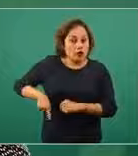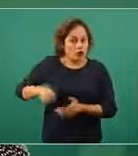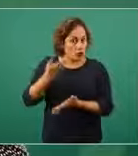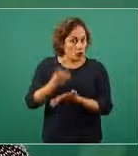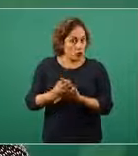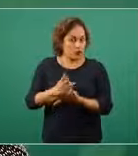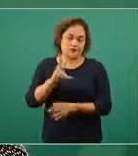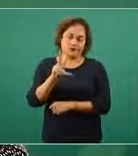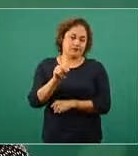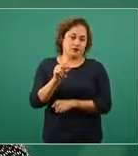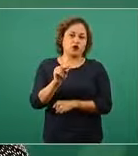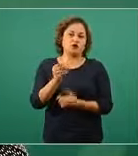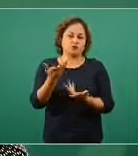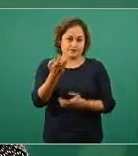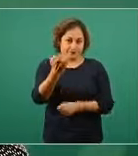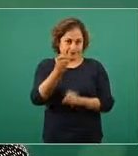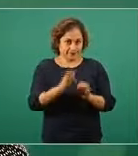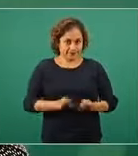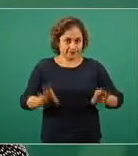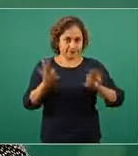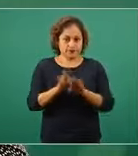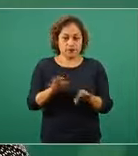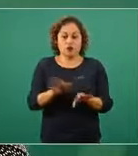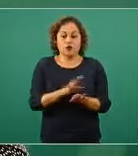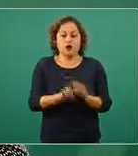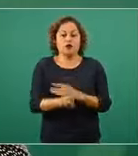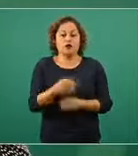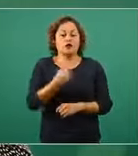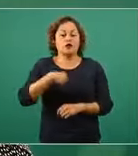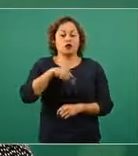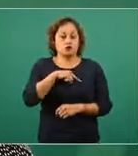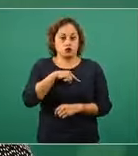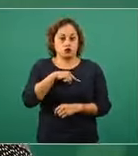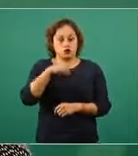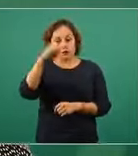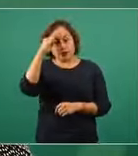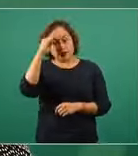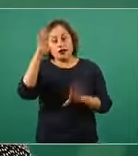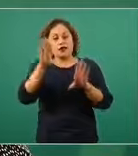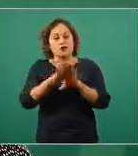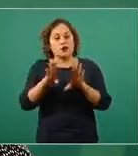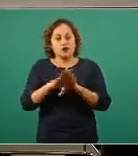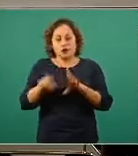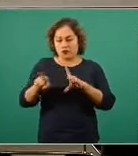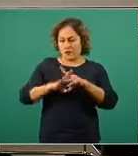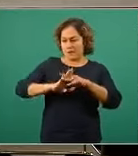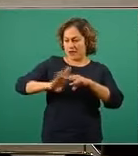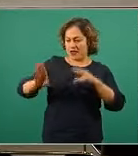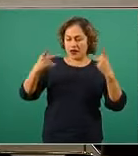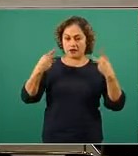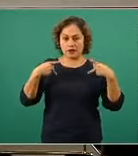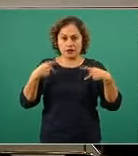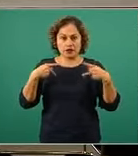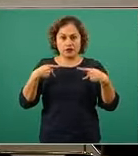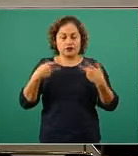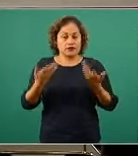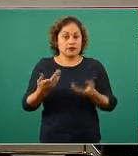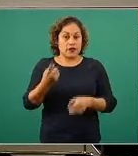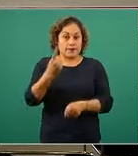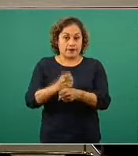nosotros estableciéramos como la atención integral y la captación de datos de población migrante de forma primaria, inclusive previo